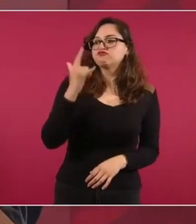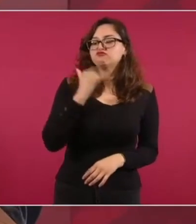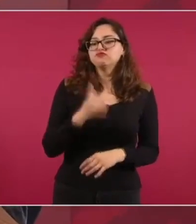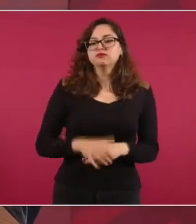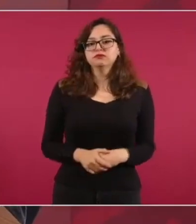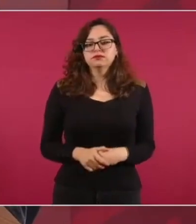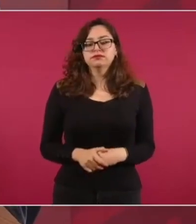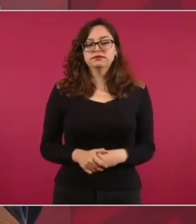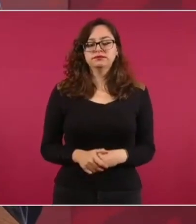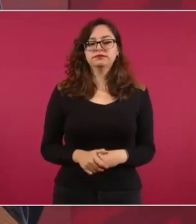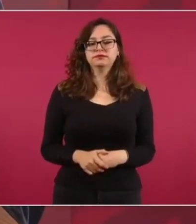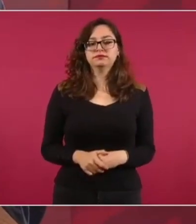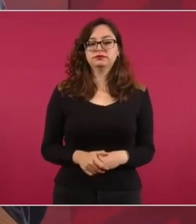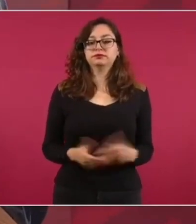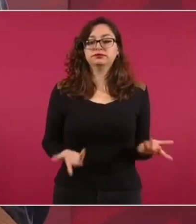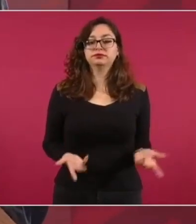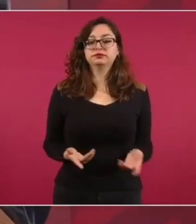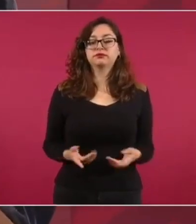ONU,